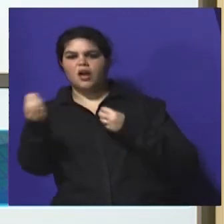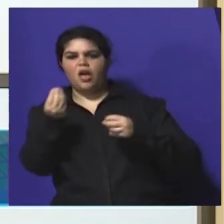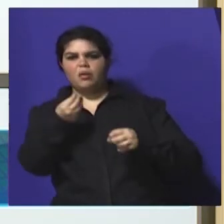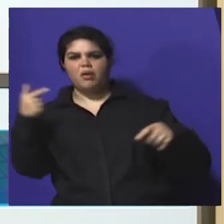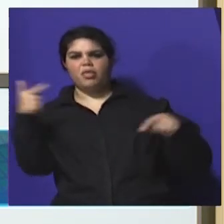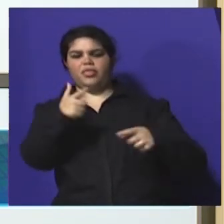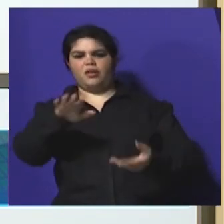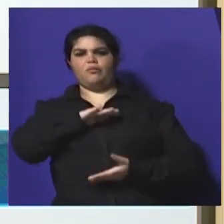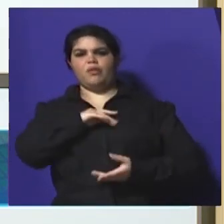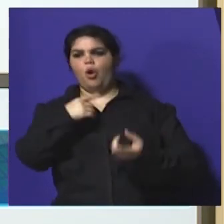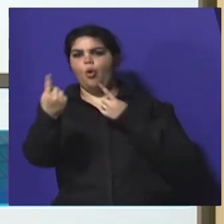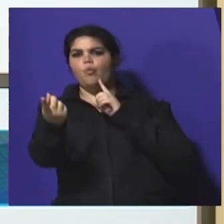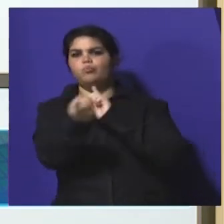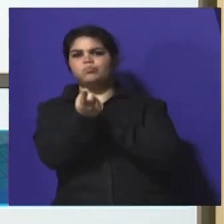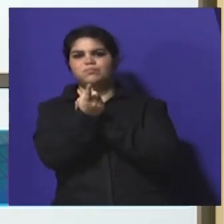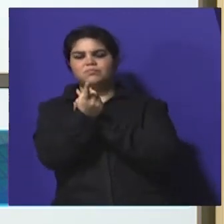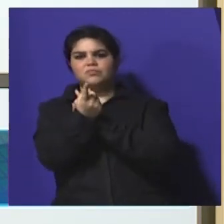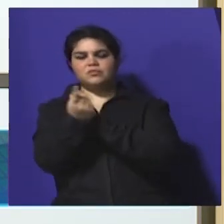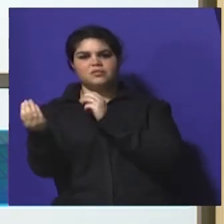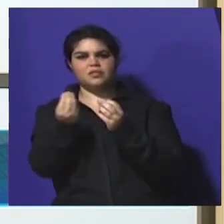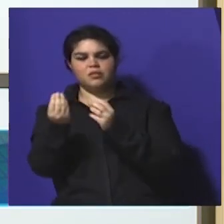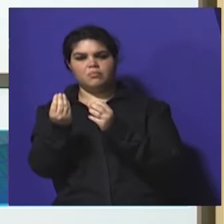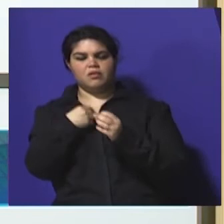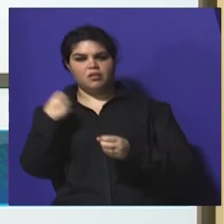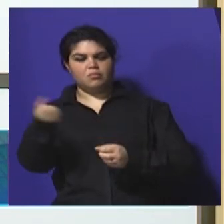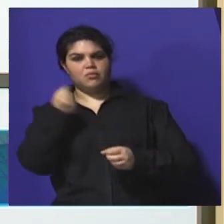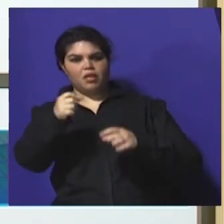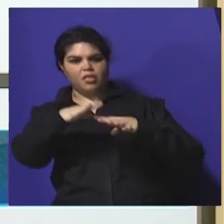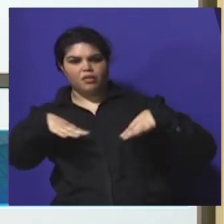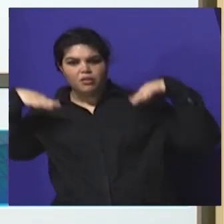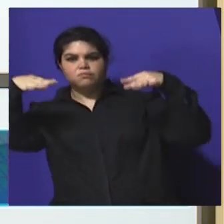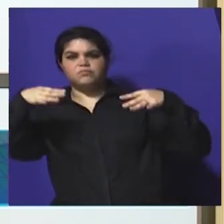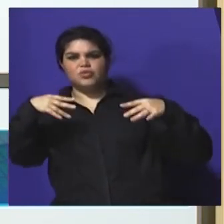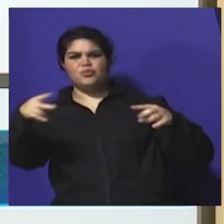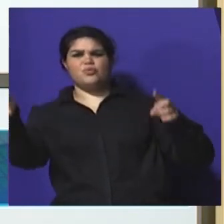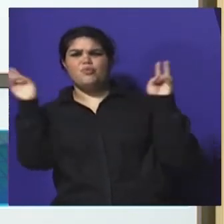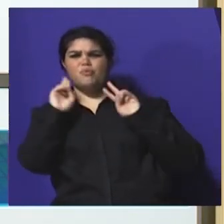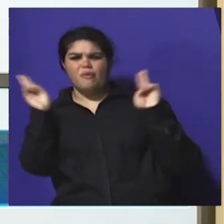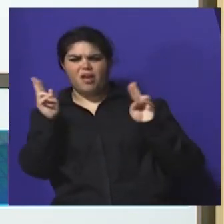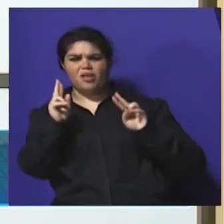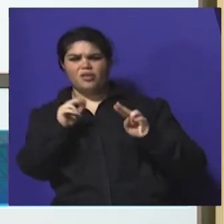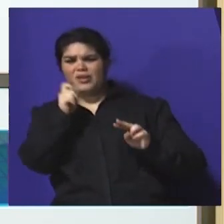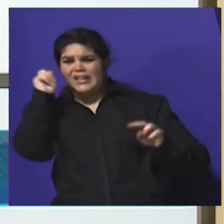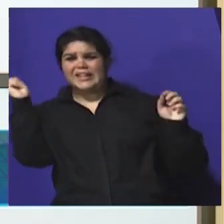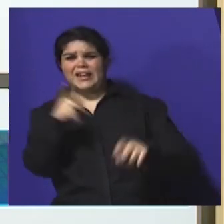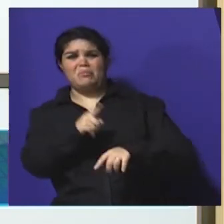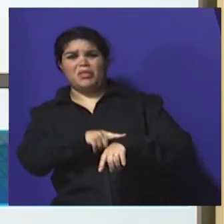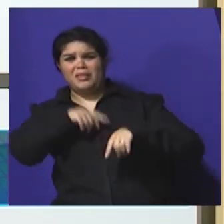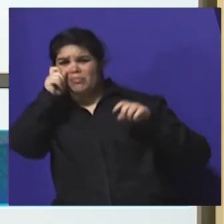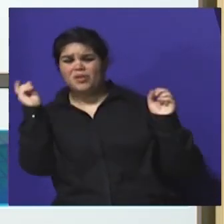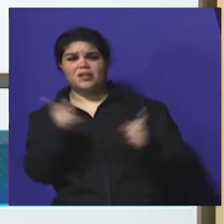con el arquero hay que estar ahí con el ruido del estadio con todo es pasa todo tan rápido que